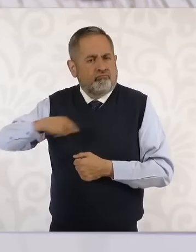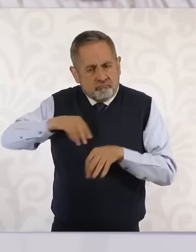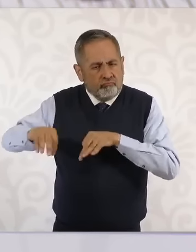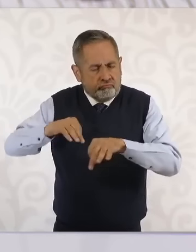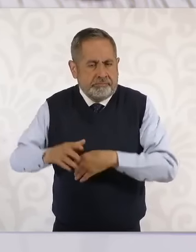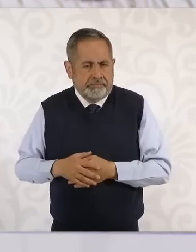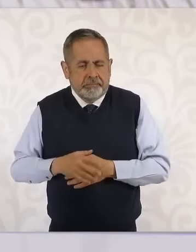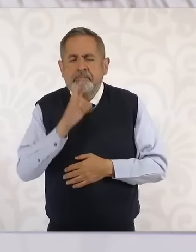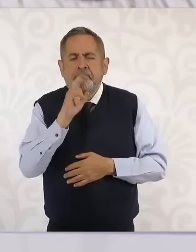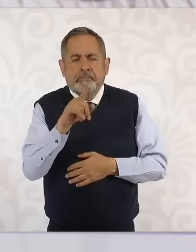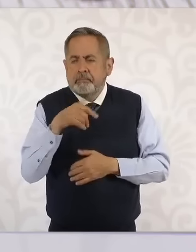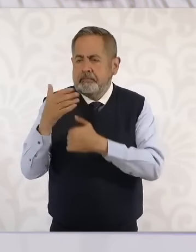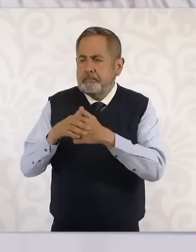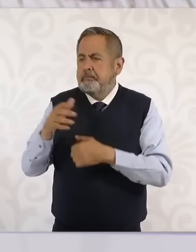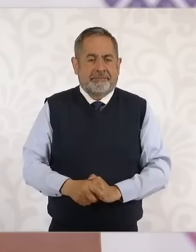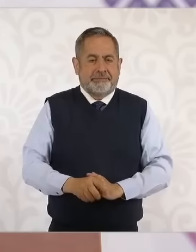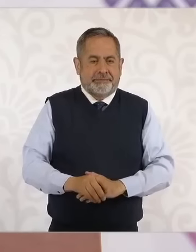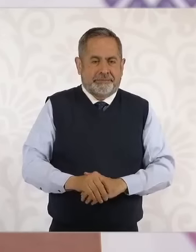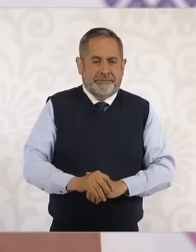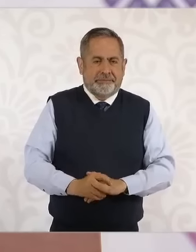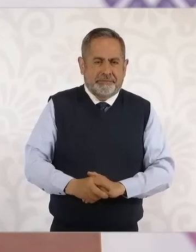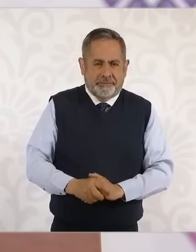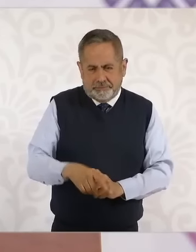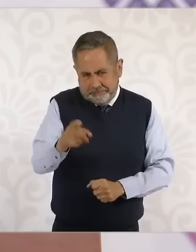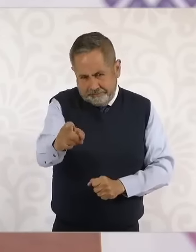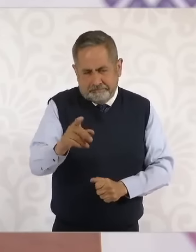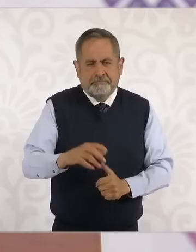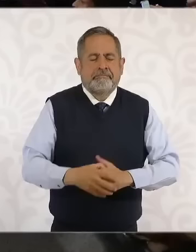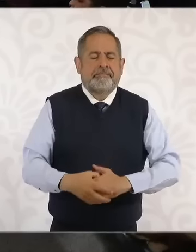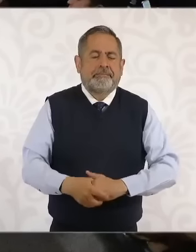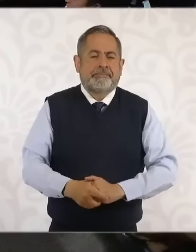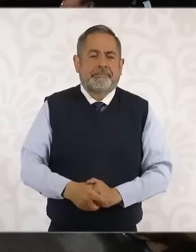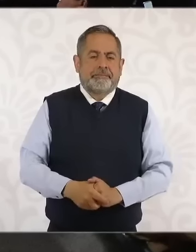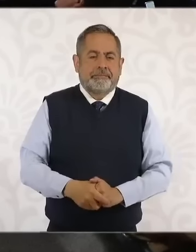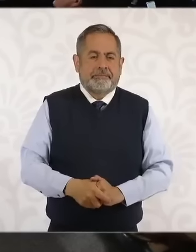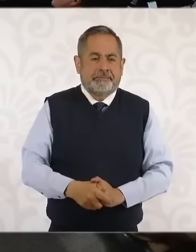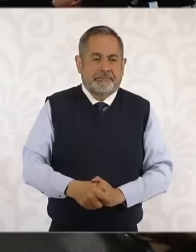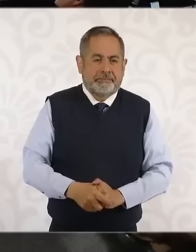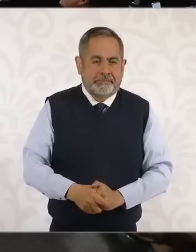al Gabinete de Seguridad que lo pueda informar. A ver, el compañero.